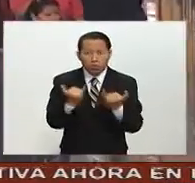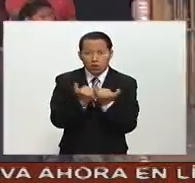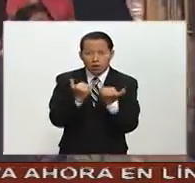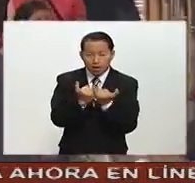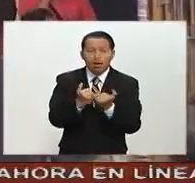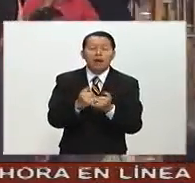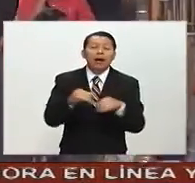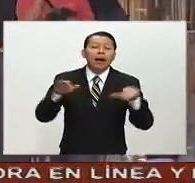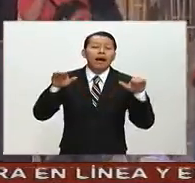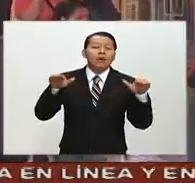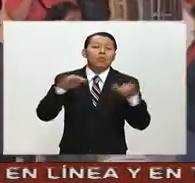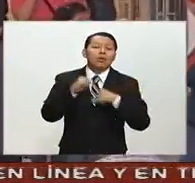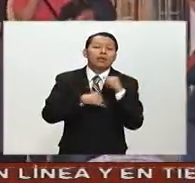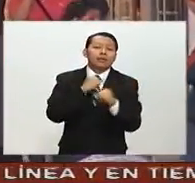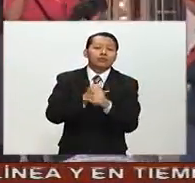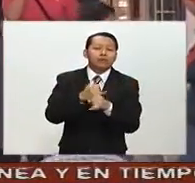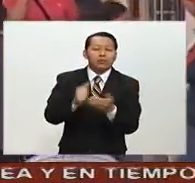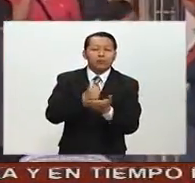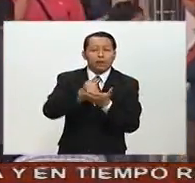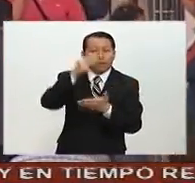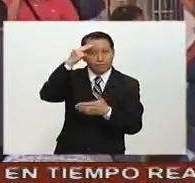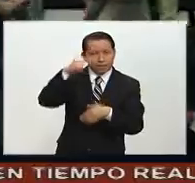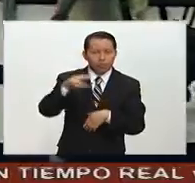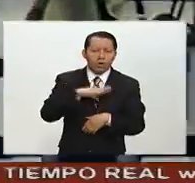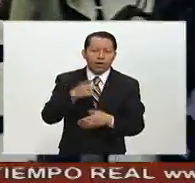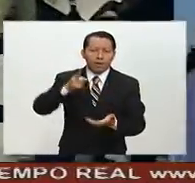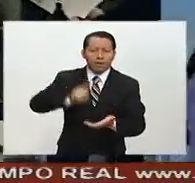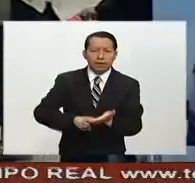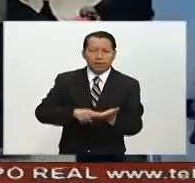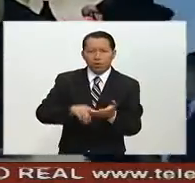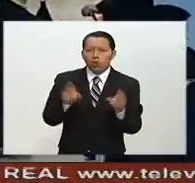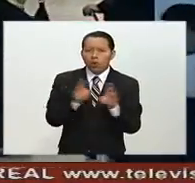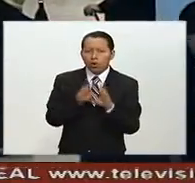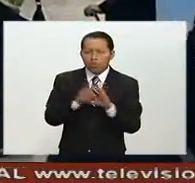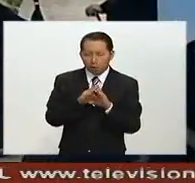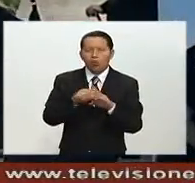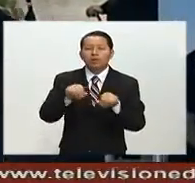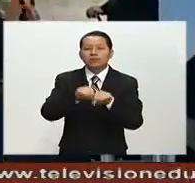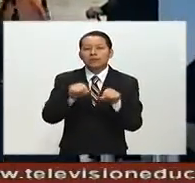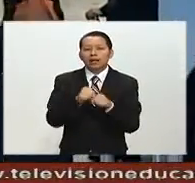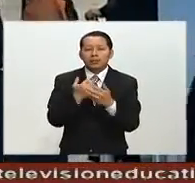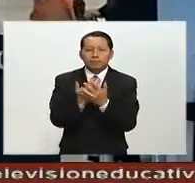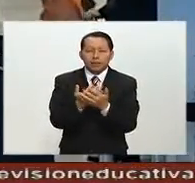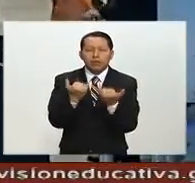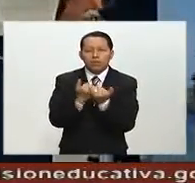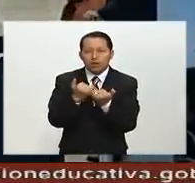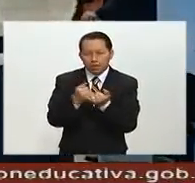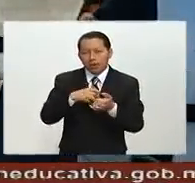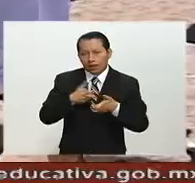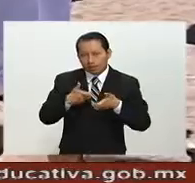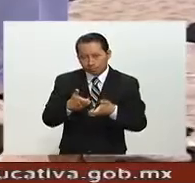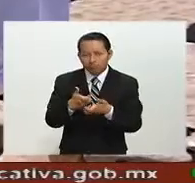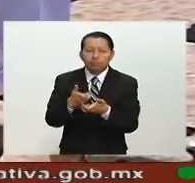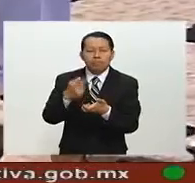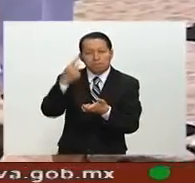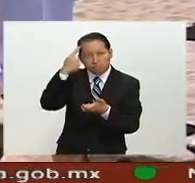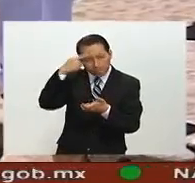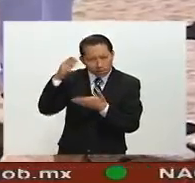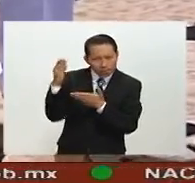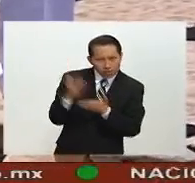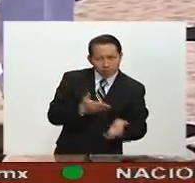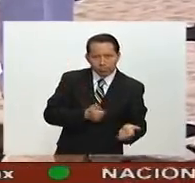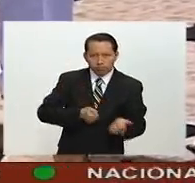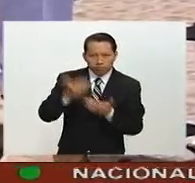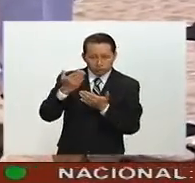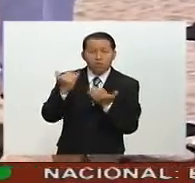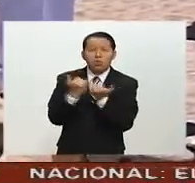Aeropuerto Internacional de la Ciudad de México se contará con un dispositivo en las salas de espera, además de pasillos de llegada y salida. Para los puertos de marina